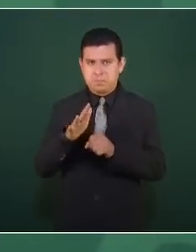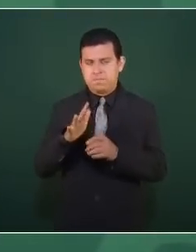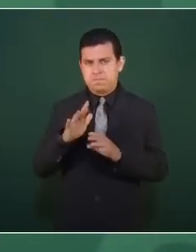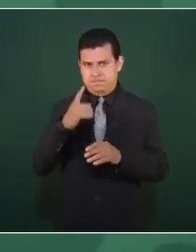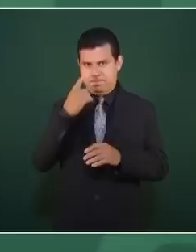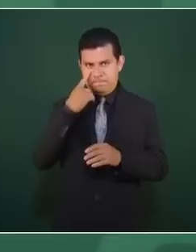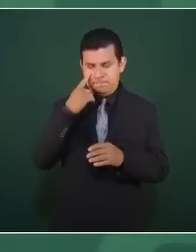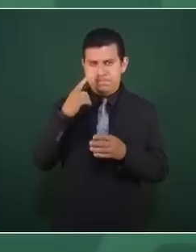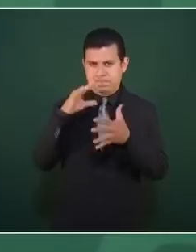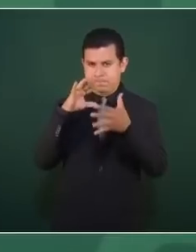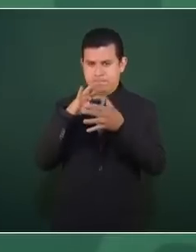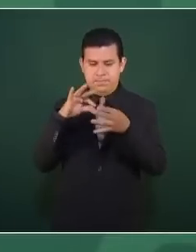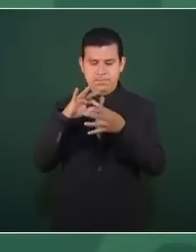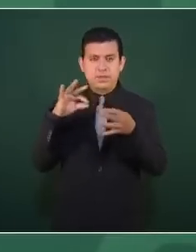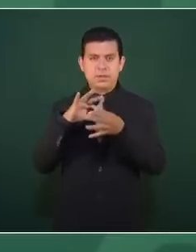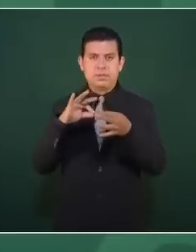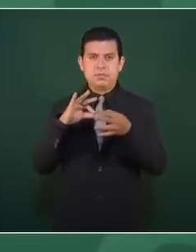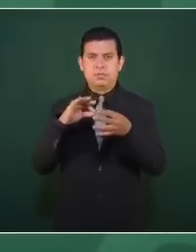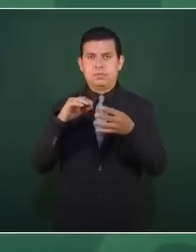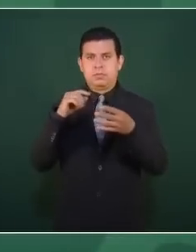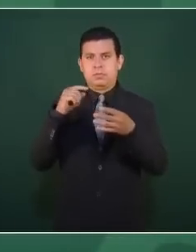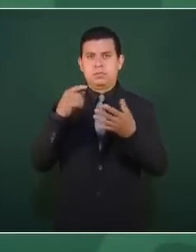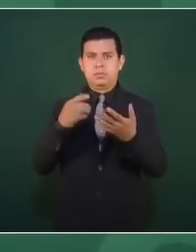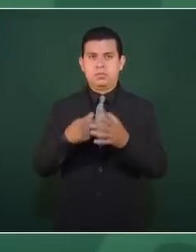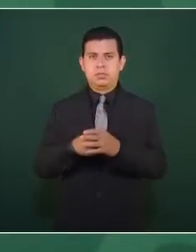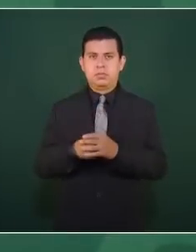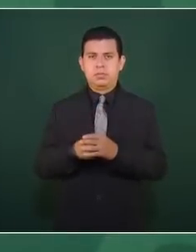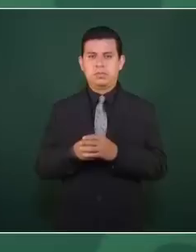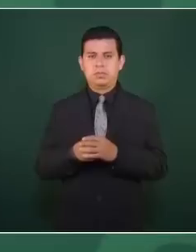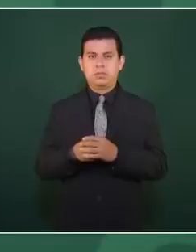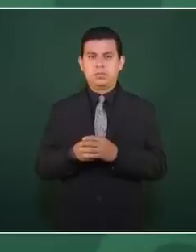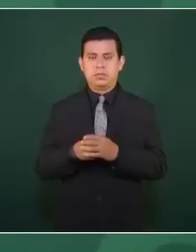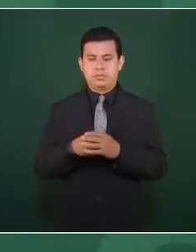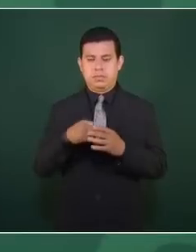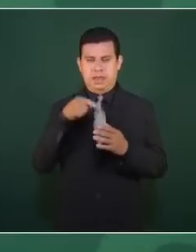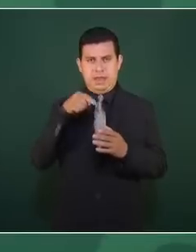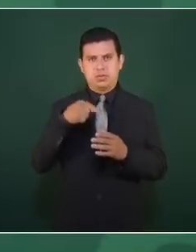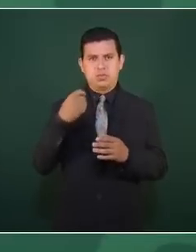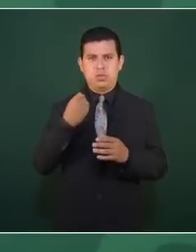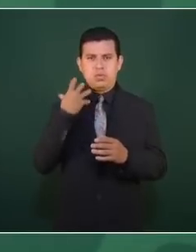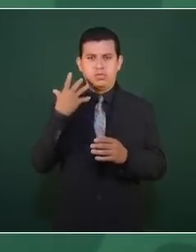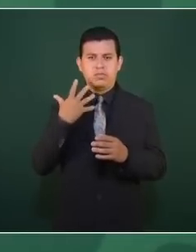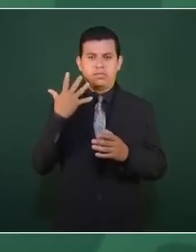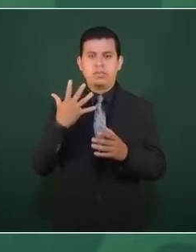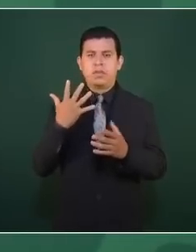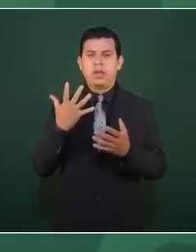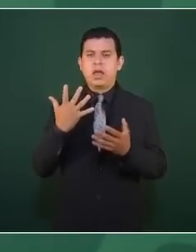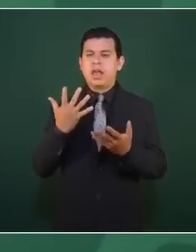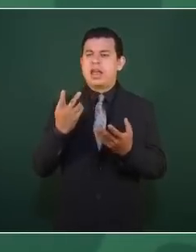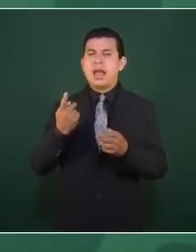el programa va a consistir en un informe